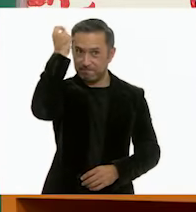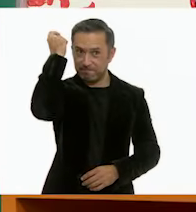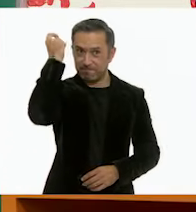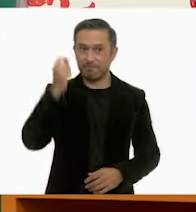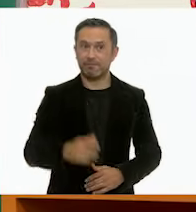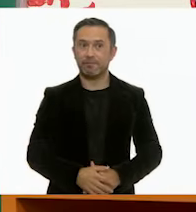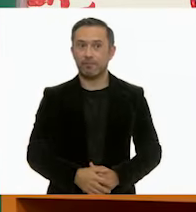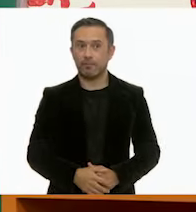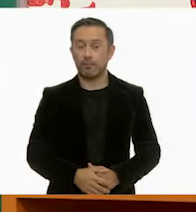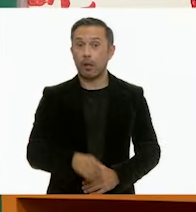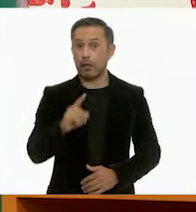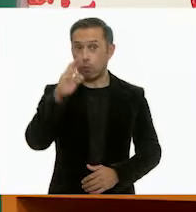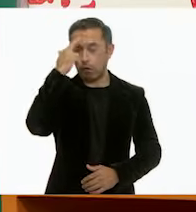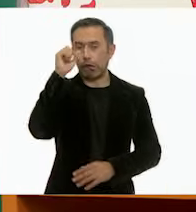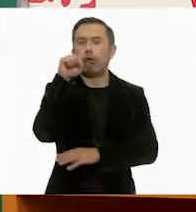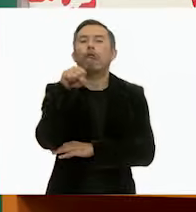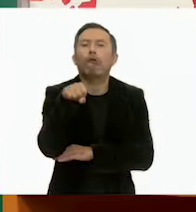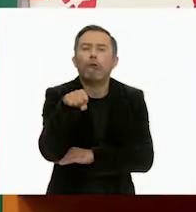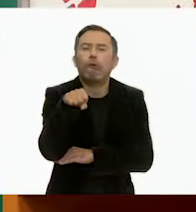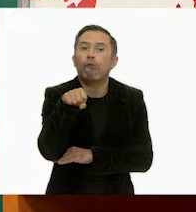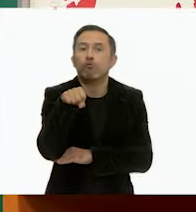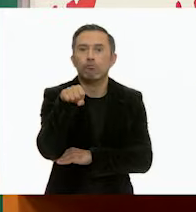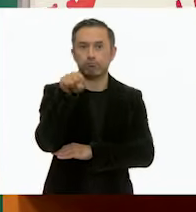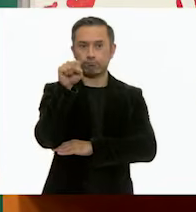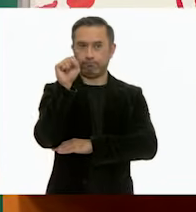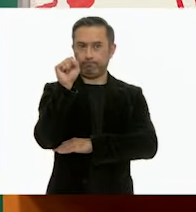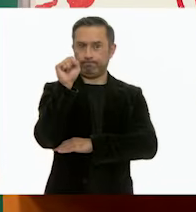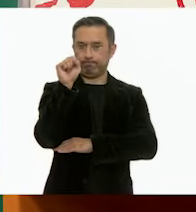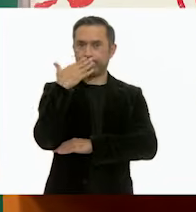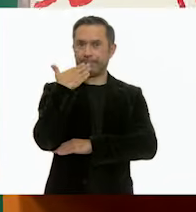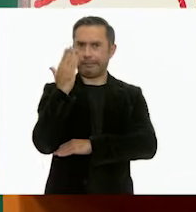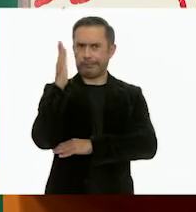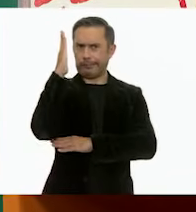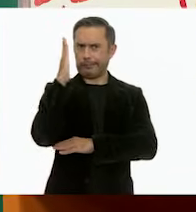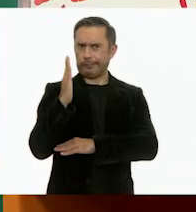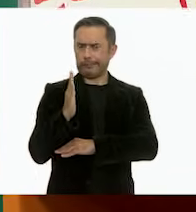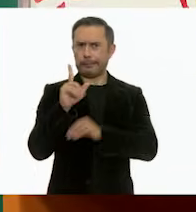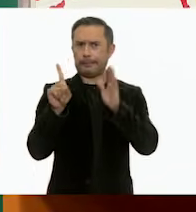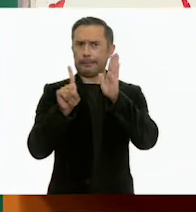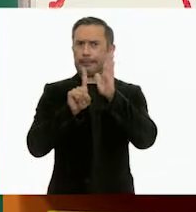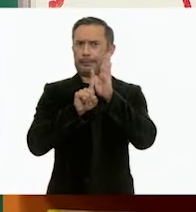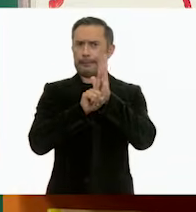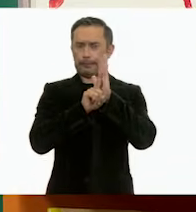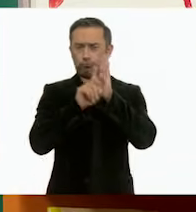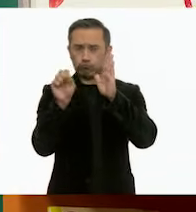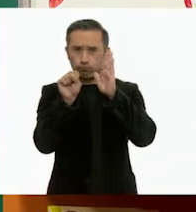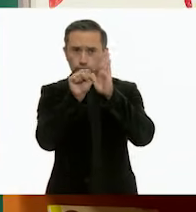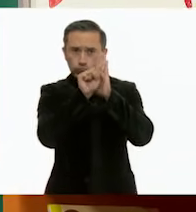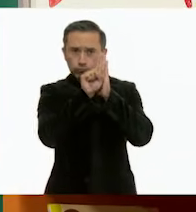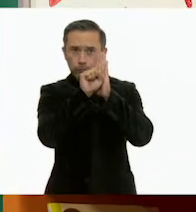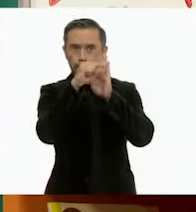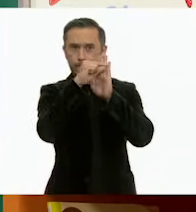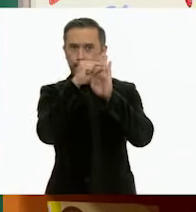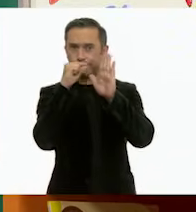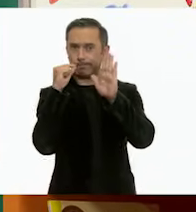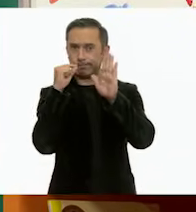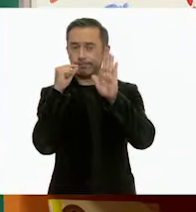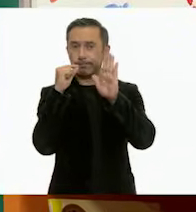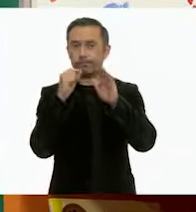Recuerda pararte muy derechita o derechito para que sepas exactamente cuánto mides.